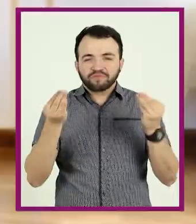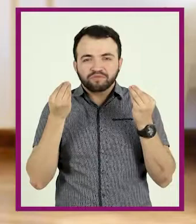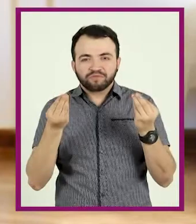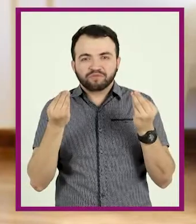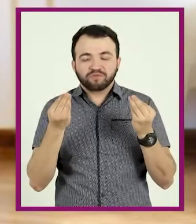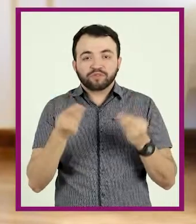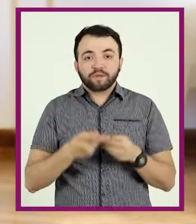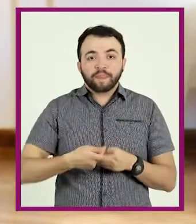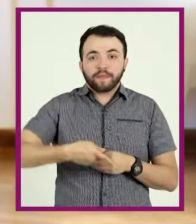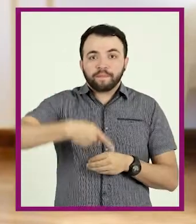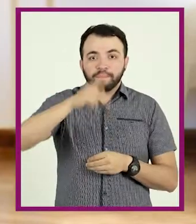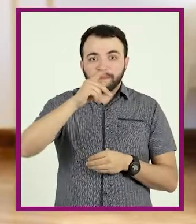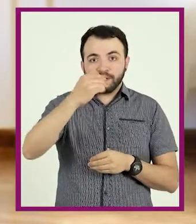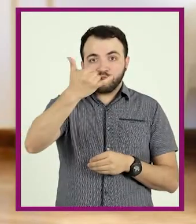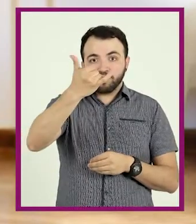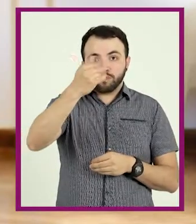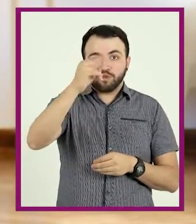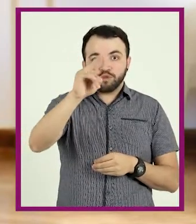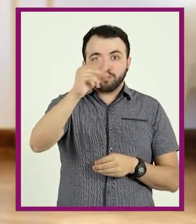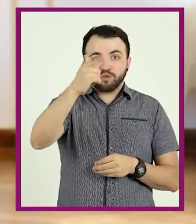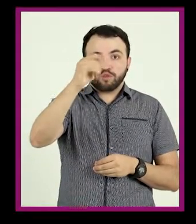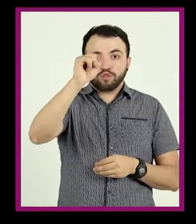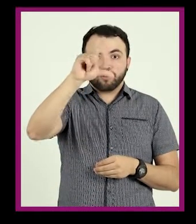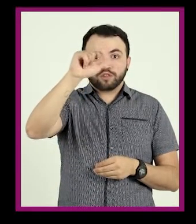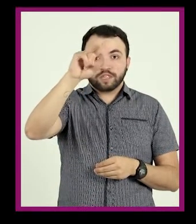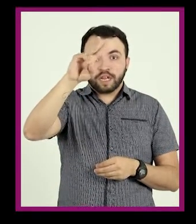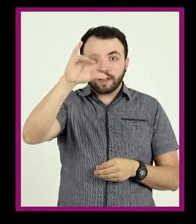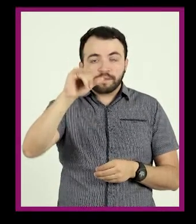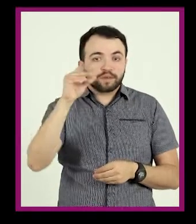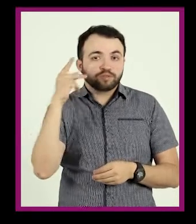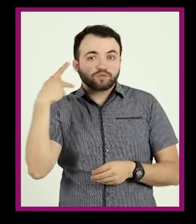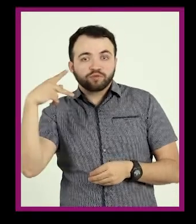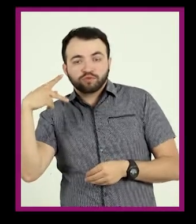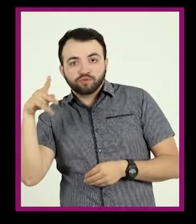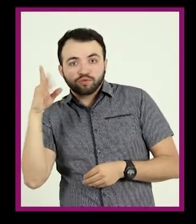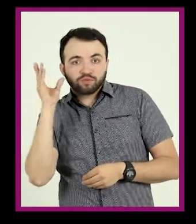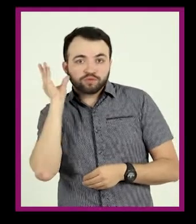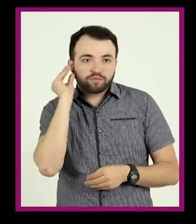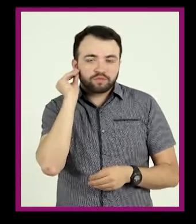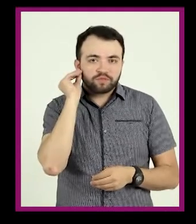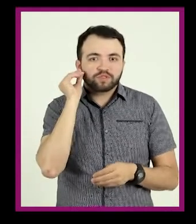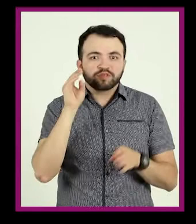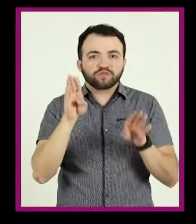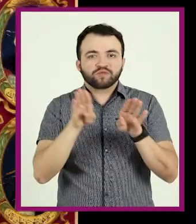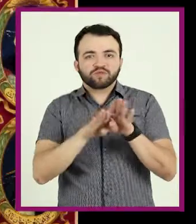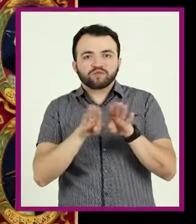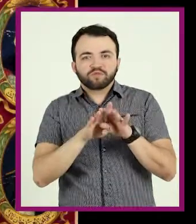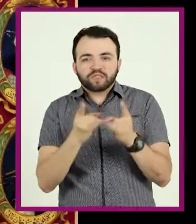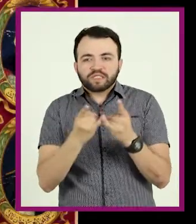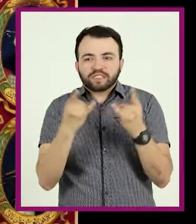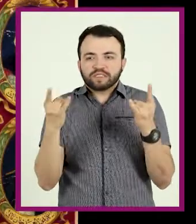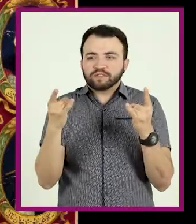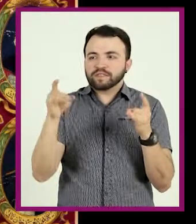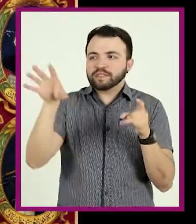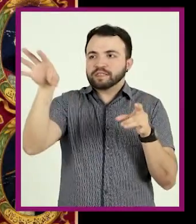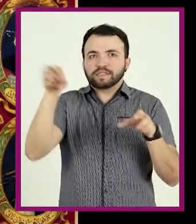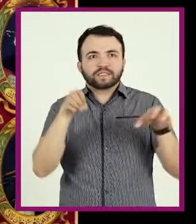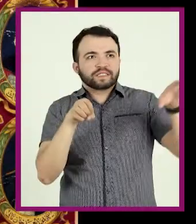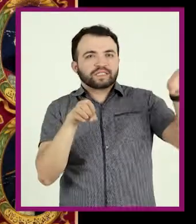Yugoslavia proviene de la diversidad de imperios y culturas que han dominado la zona a lo largo de la historia.